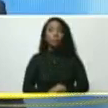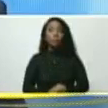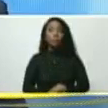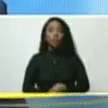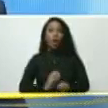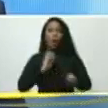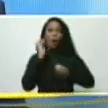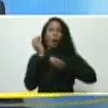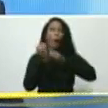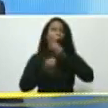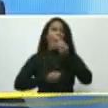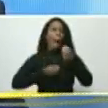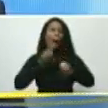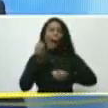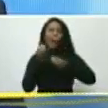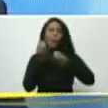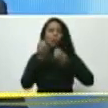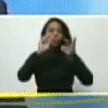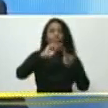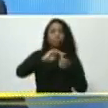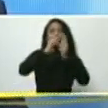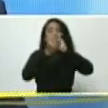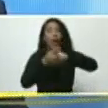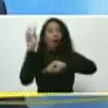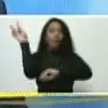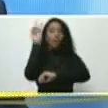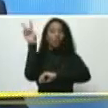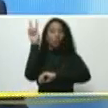Cómo convertía a Venezuela en